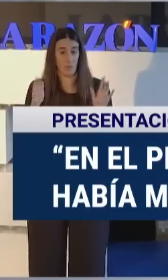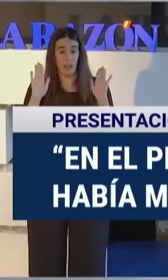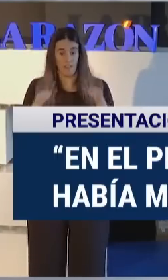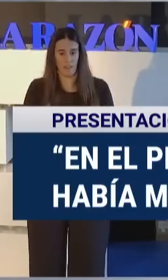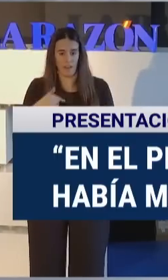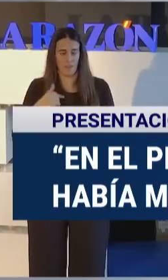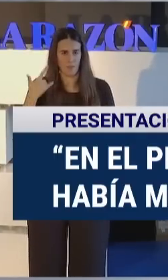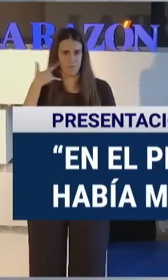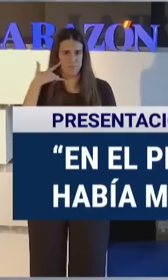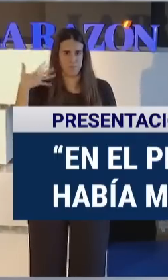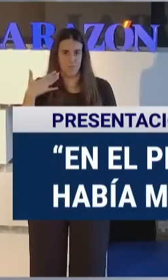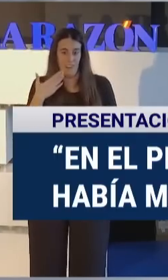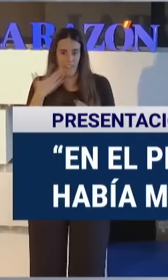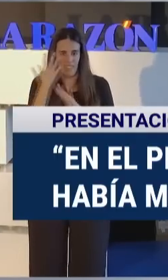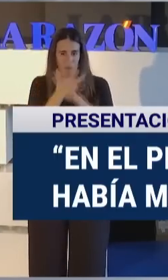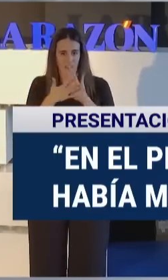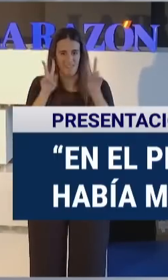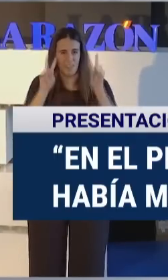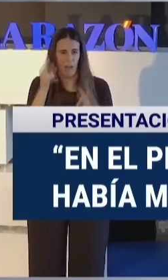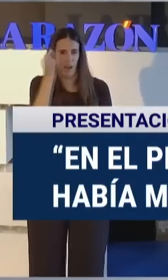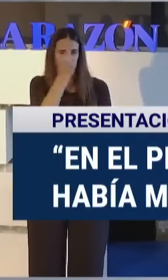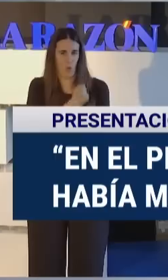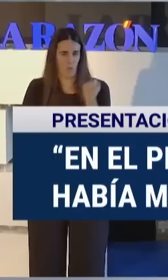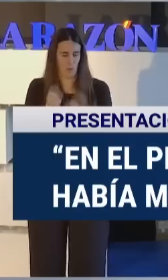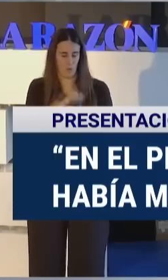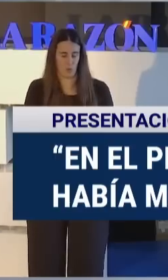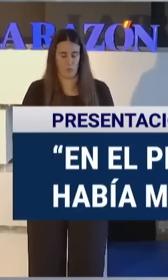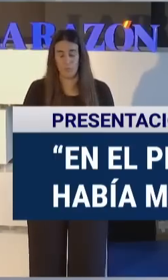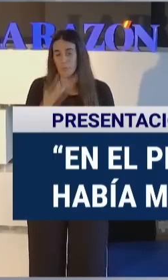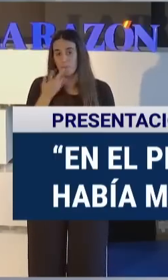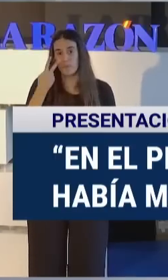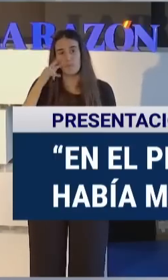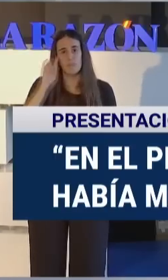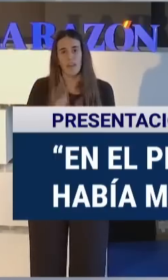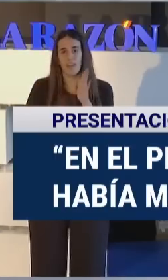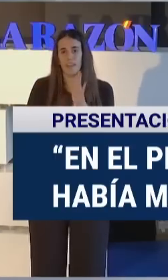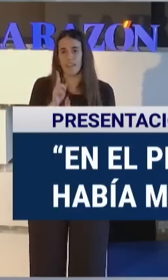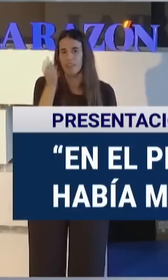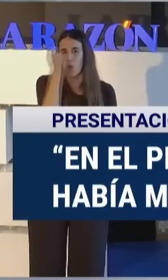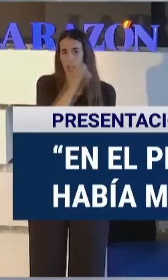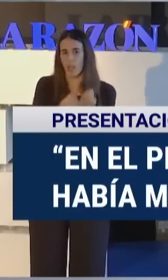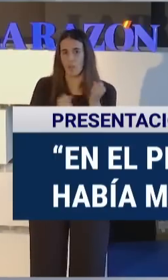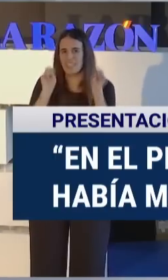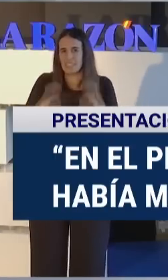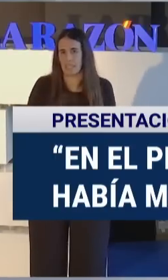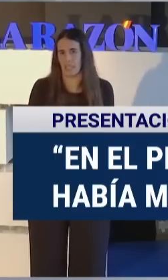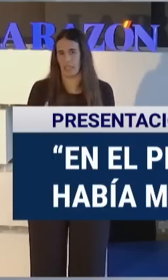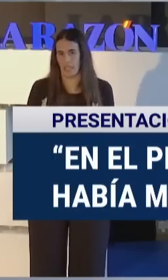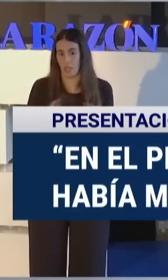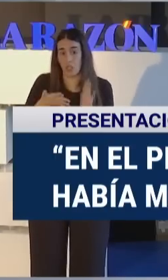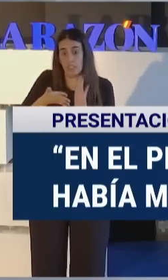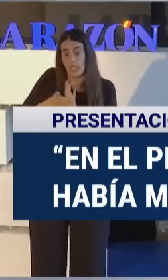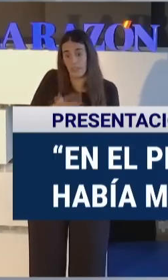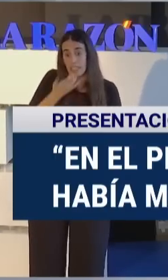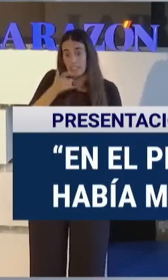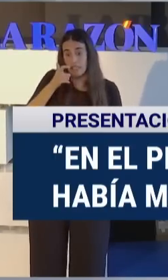muy popular. O sea, en rigor yo soy especialista en crecimiento económico sin dinero. Es decir, sé cómo hacer crecer